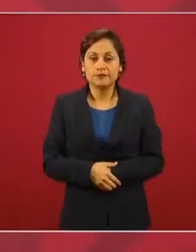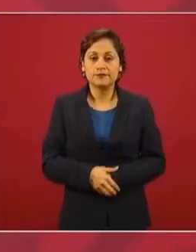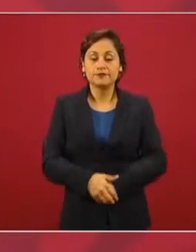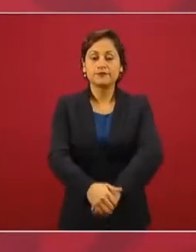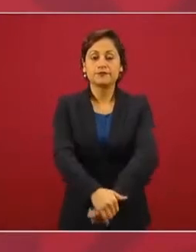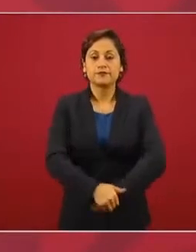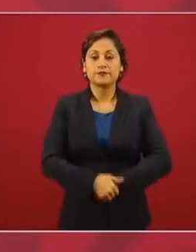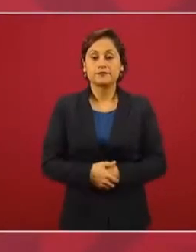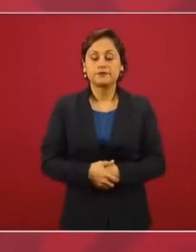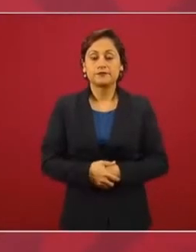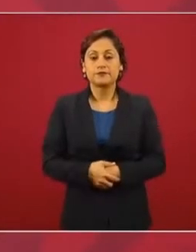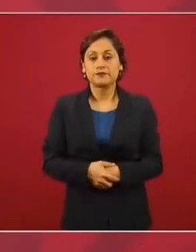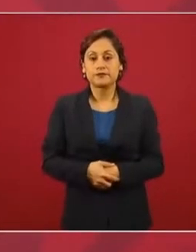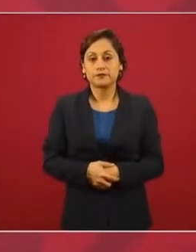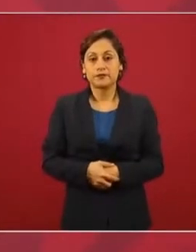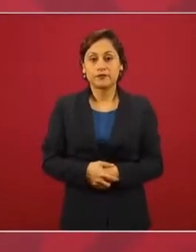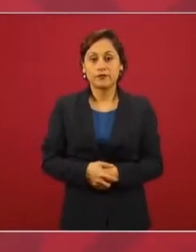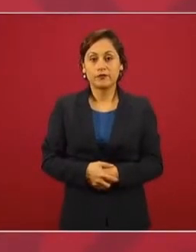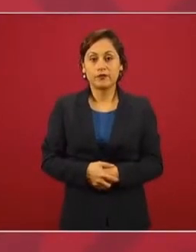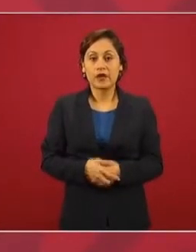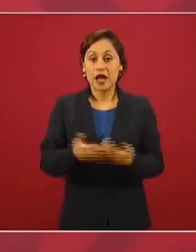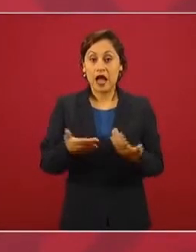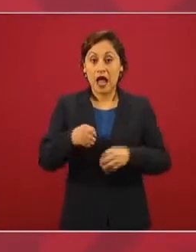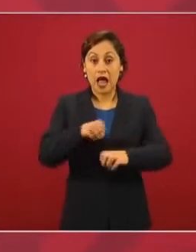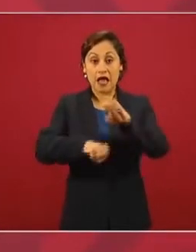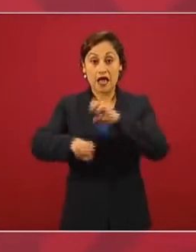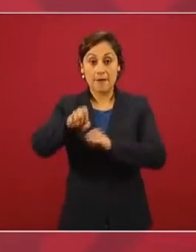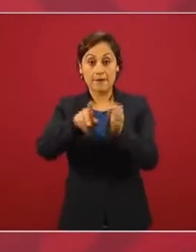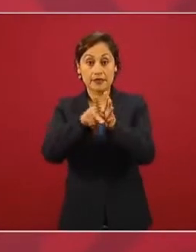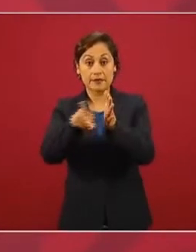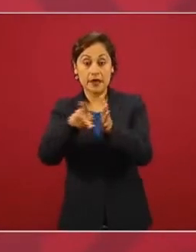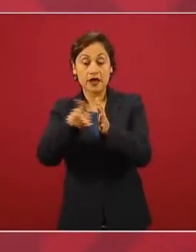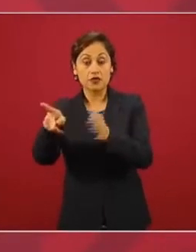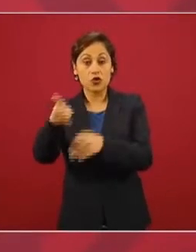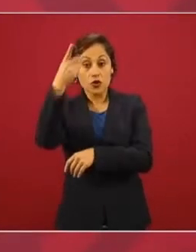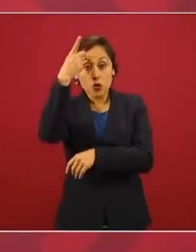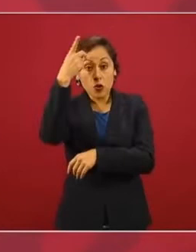Y los dueños de los periódicos,